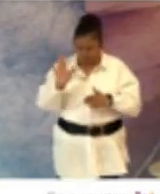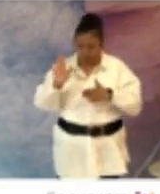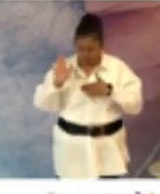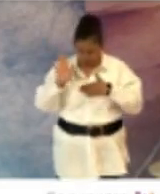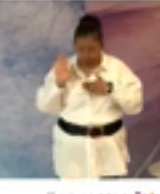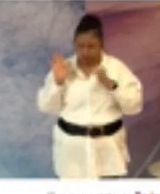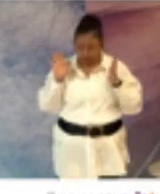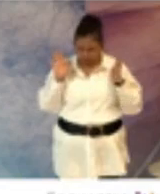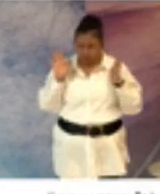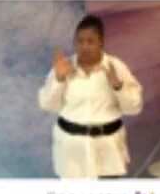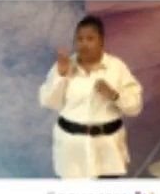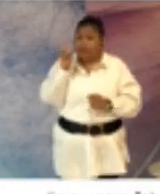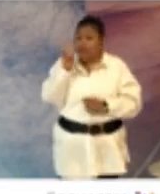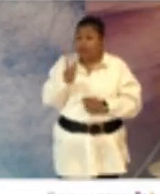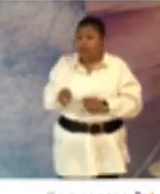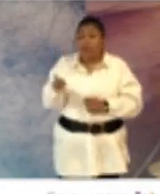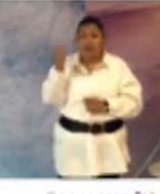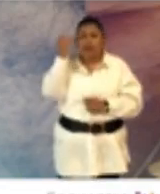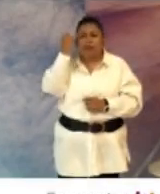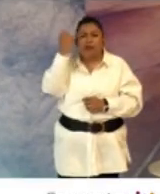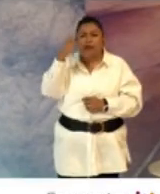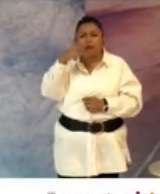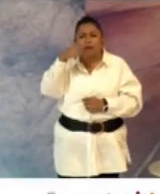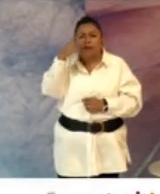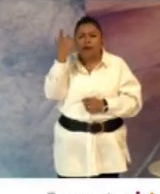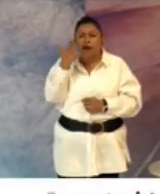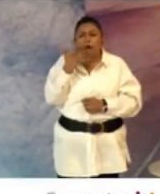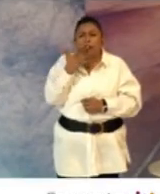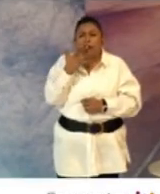porque en realidad es una idea muy sencilla.